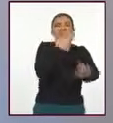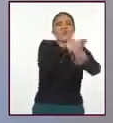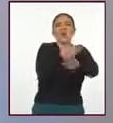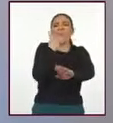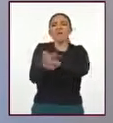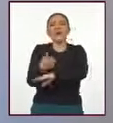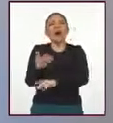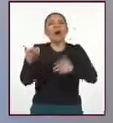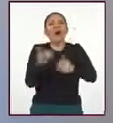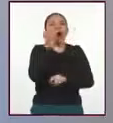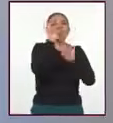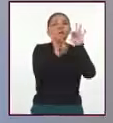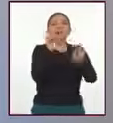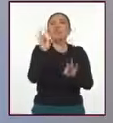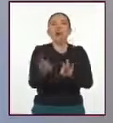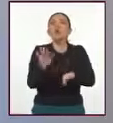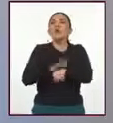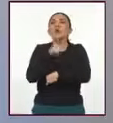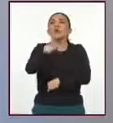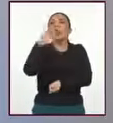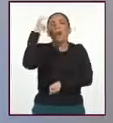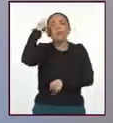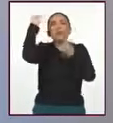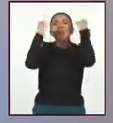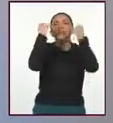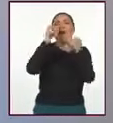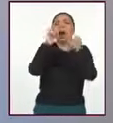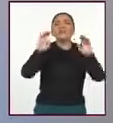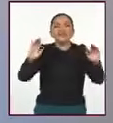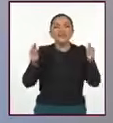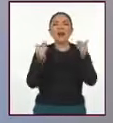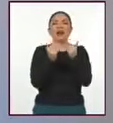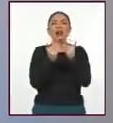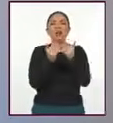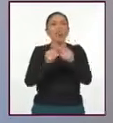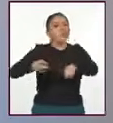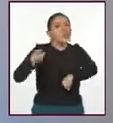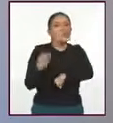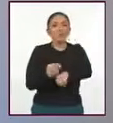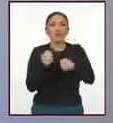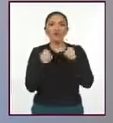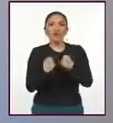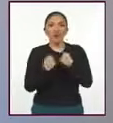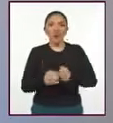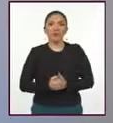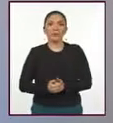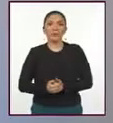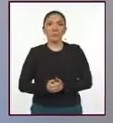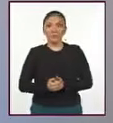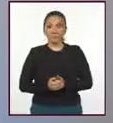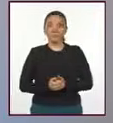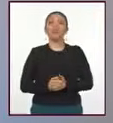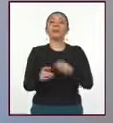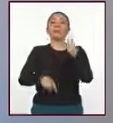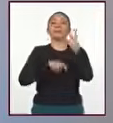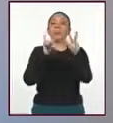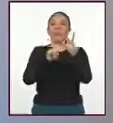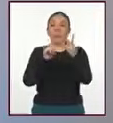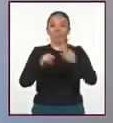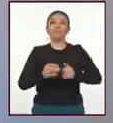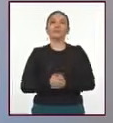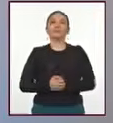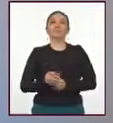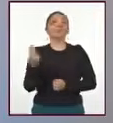mantener esa forma tan rigurosa de ver lo bueno y lo malo. Y punto número 3, el escuchar